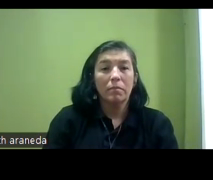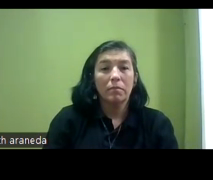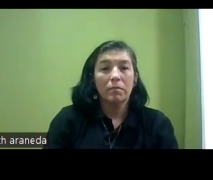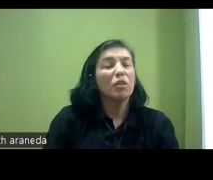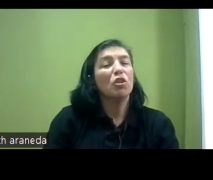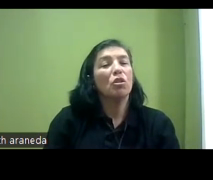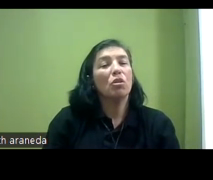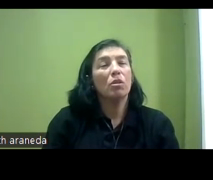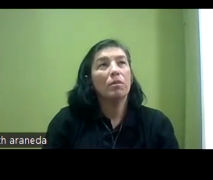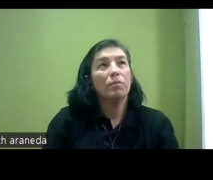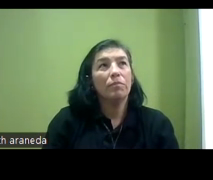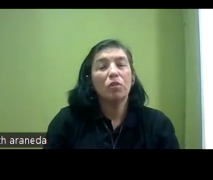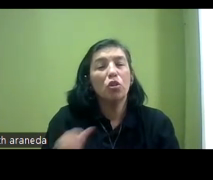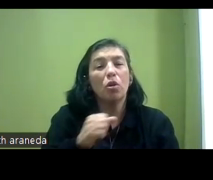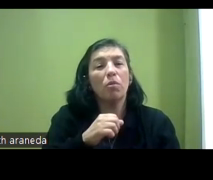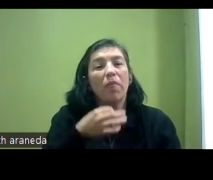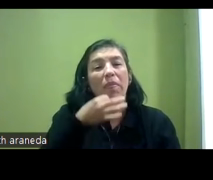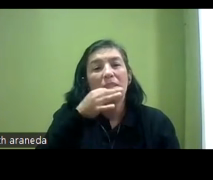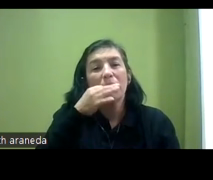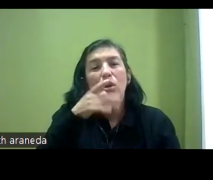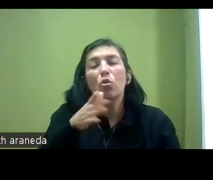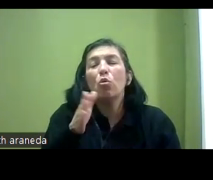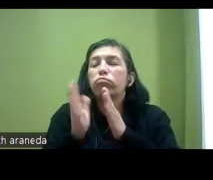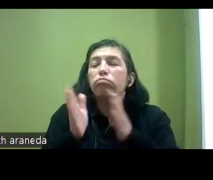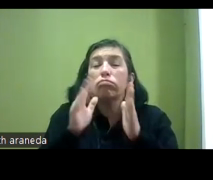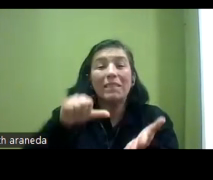hablar de una organización centralizada